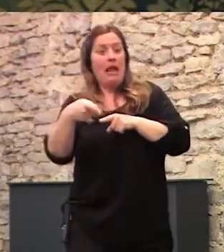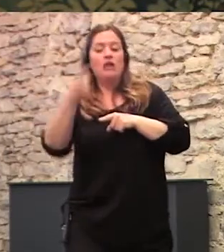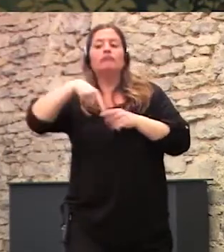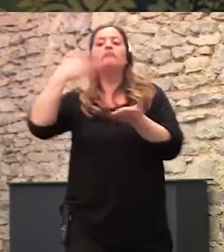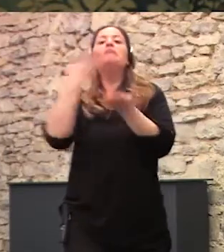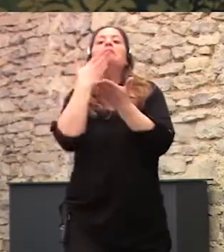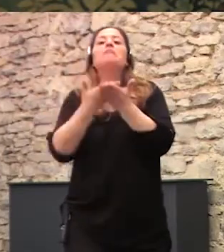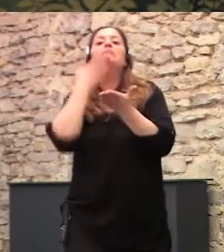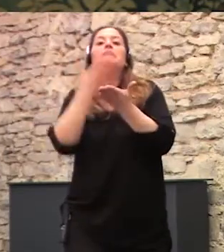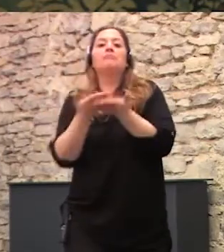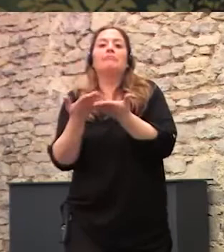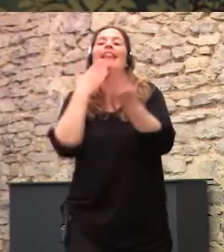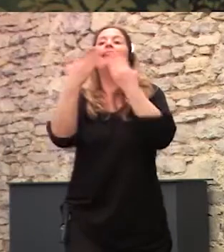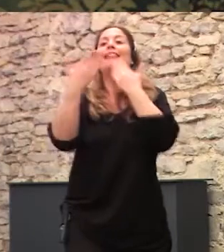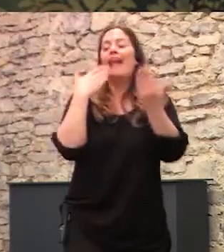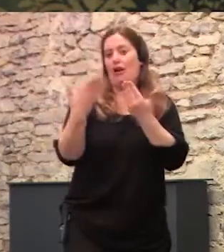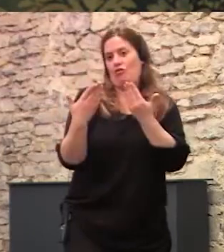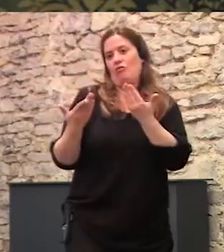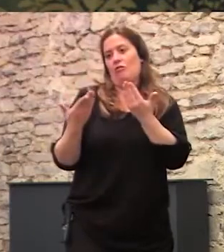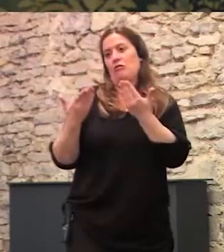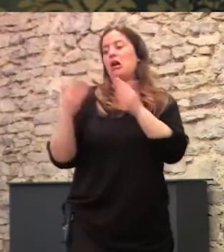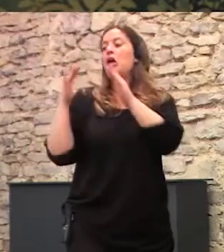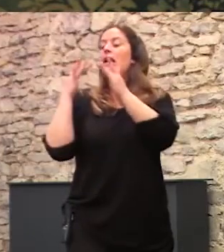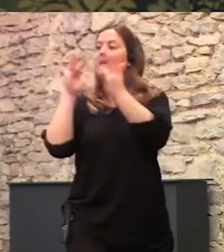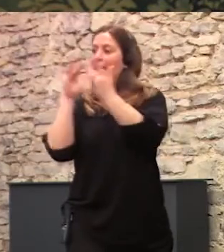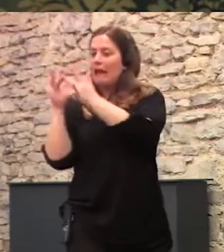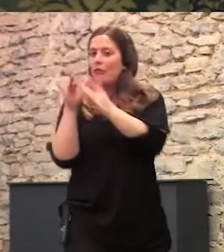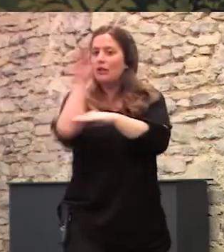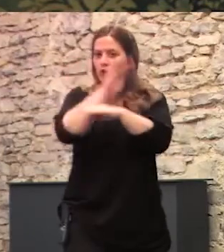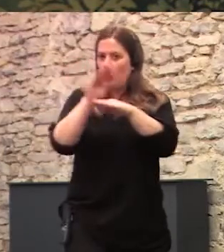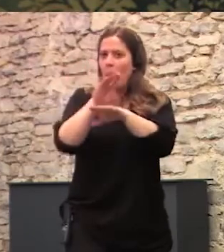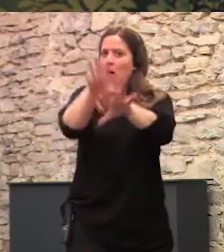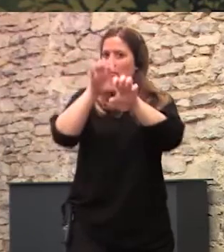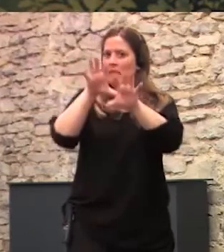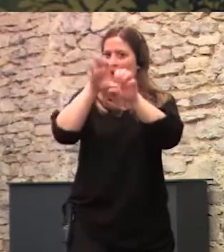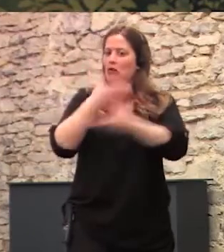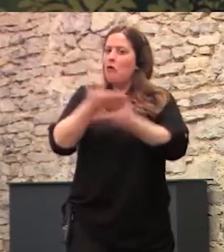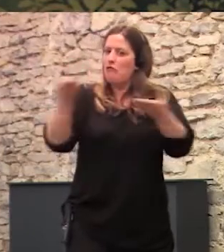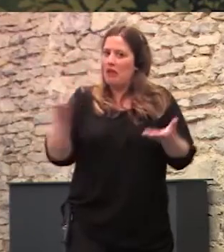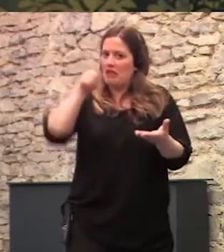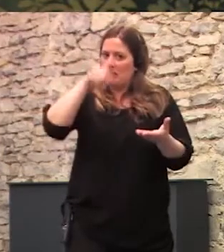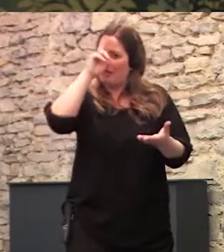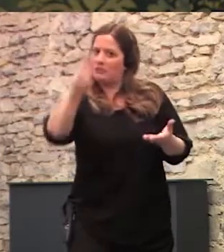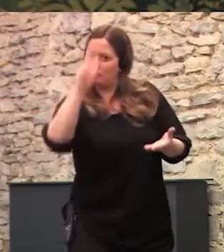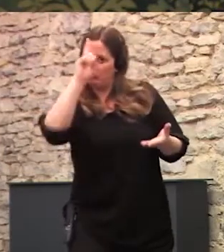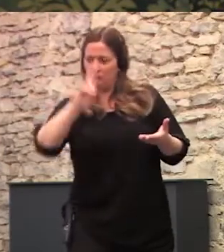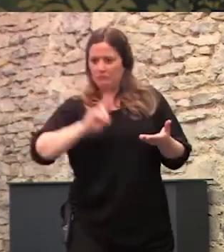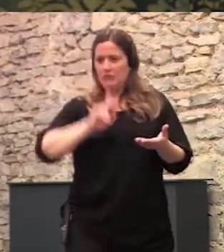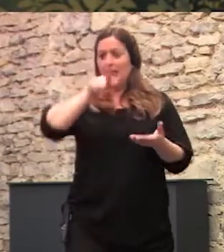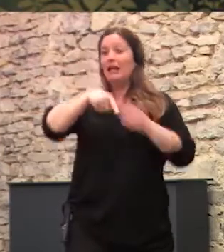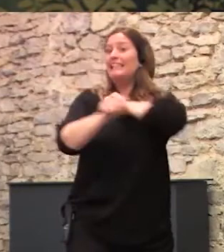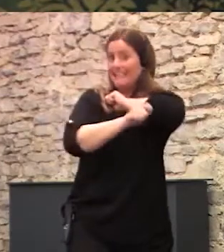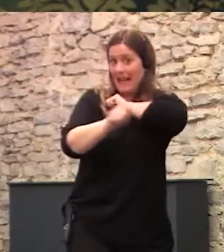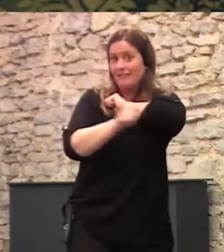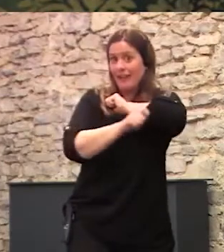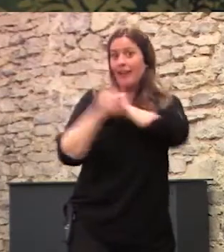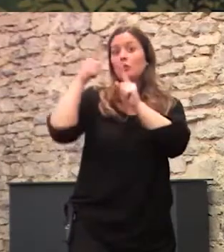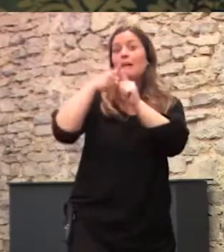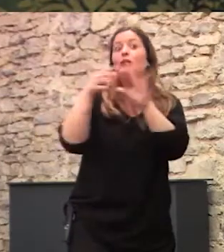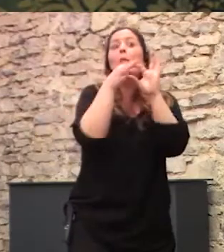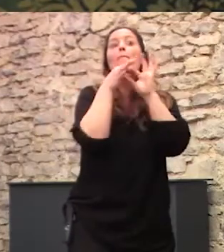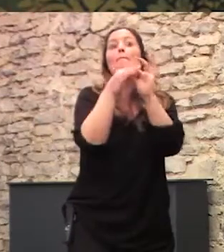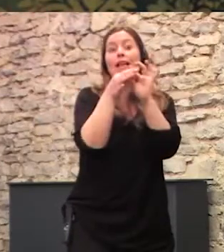de relaciones de cuidado, el aprendizaje, la confianza y el respeto mutuo, como estrategias para crear vínculos y